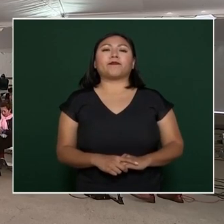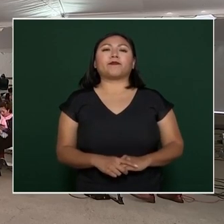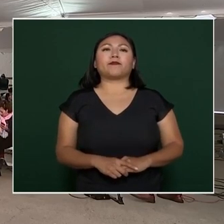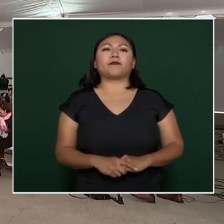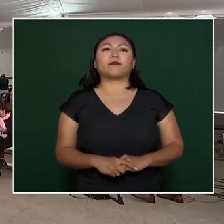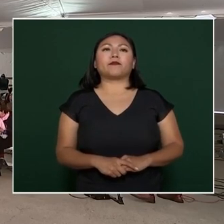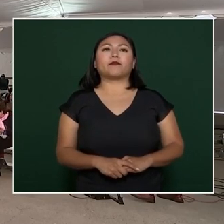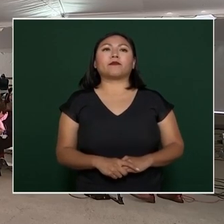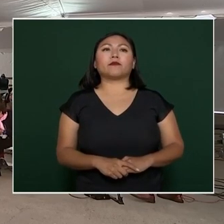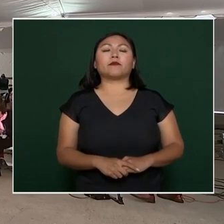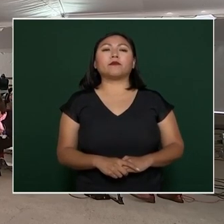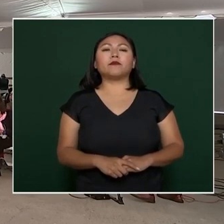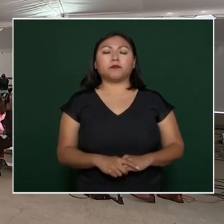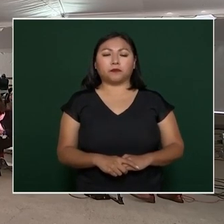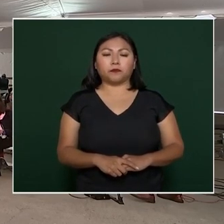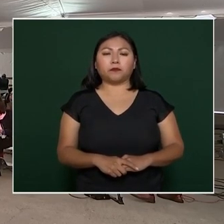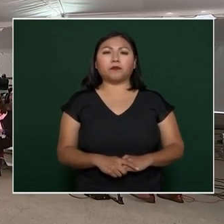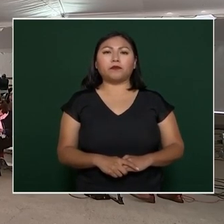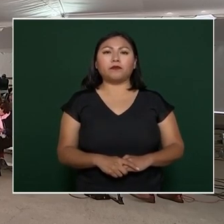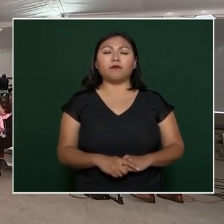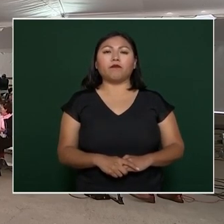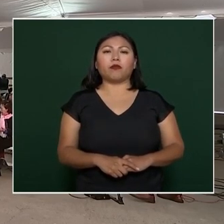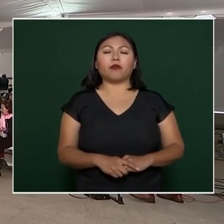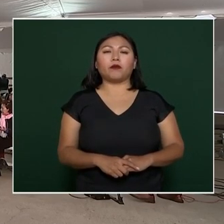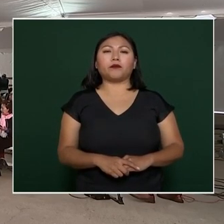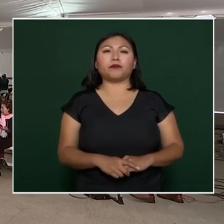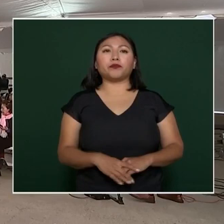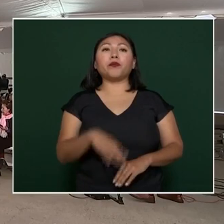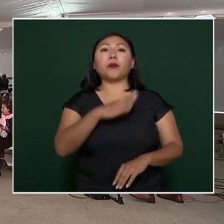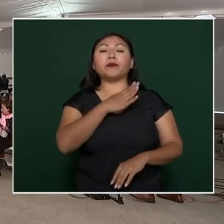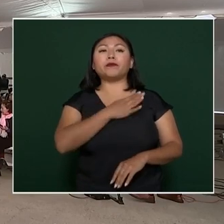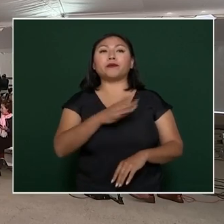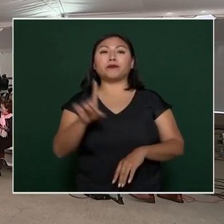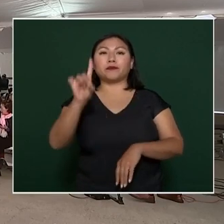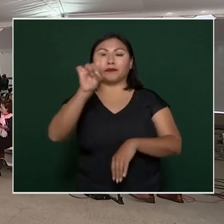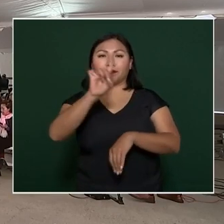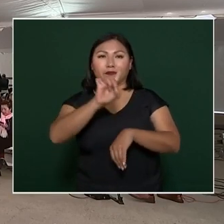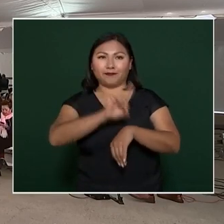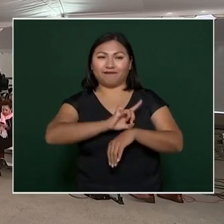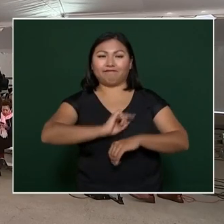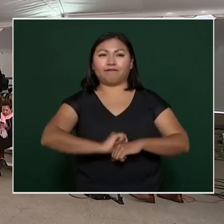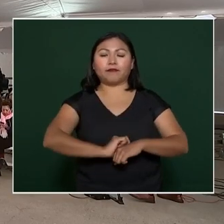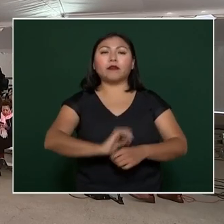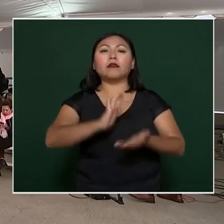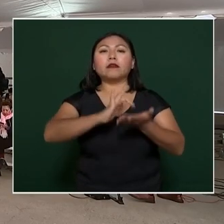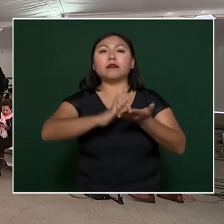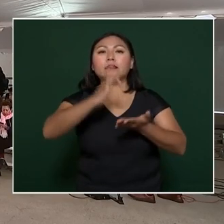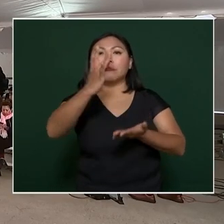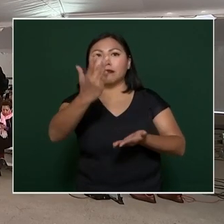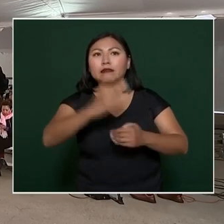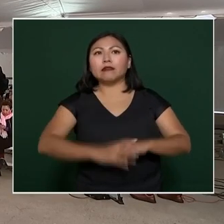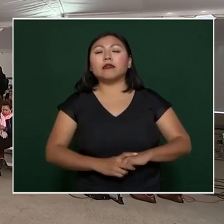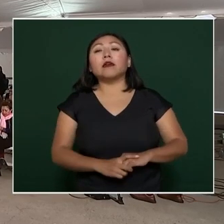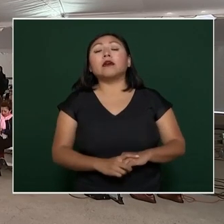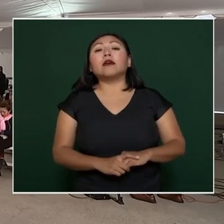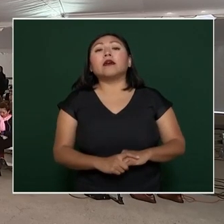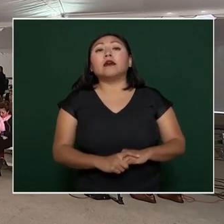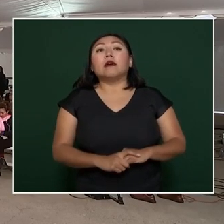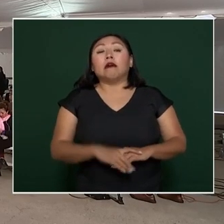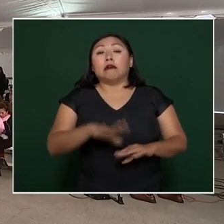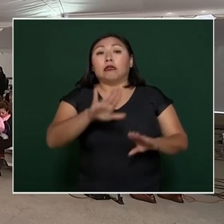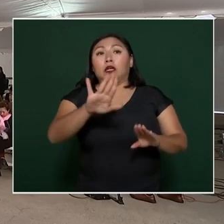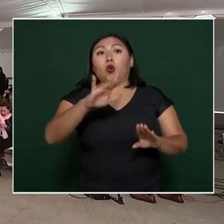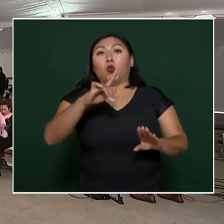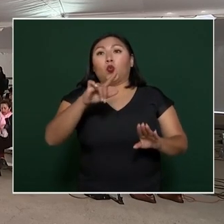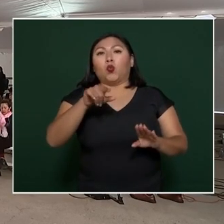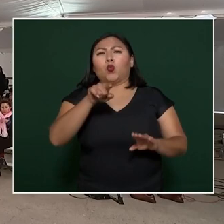adelante Buenos días Gracias fíes fíjese presidente el tema que